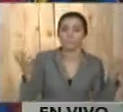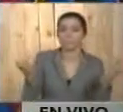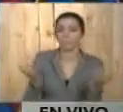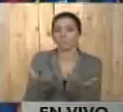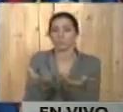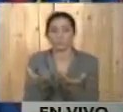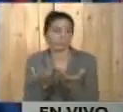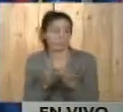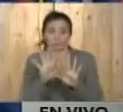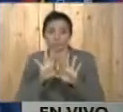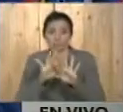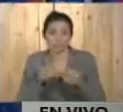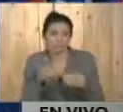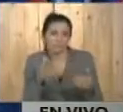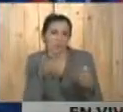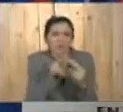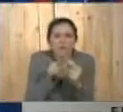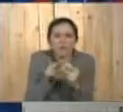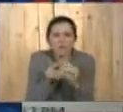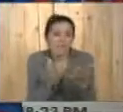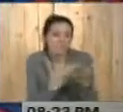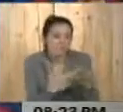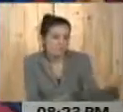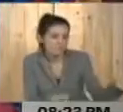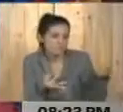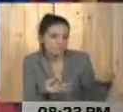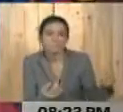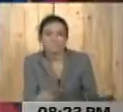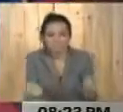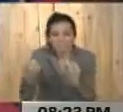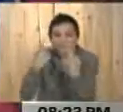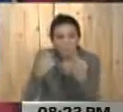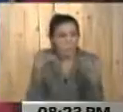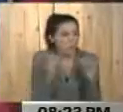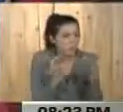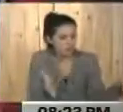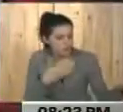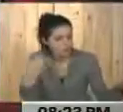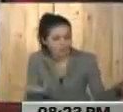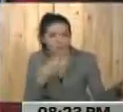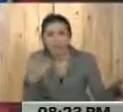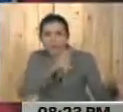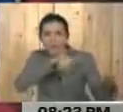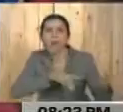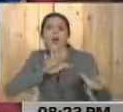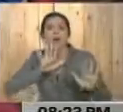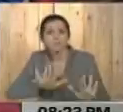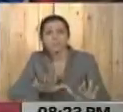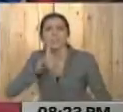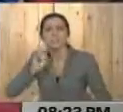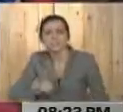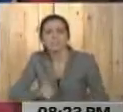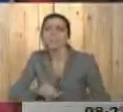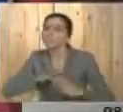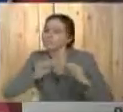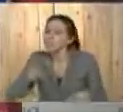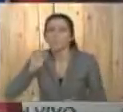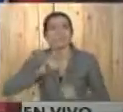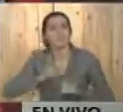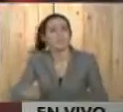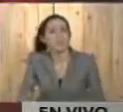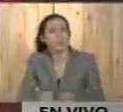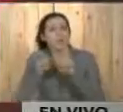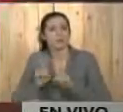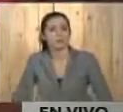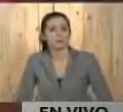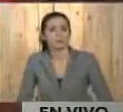libros. Jamás lo olvidaré. Y así tienen que ser todos los maestros, el